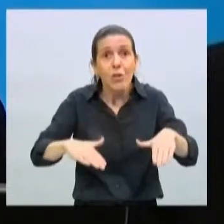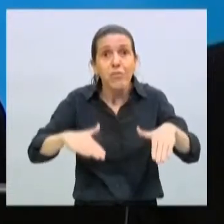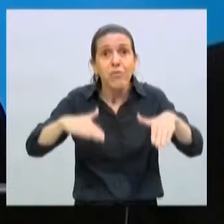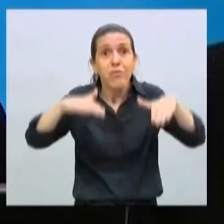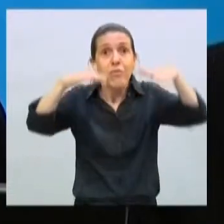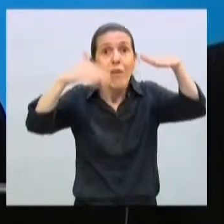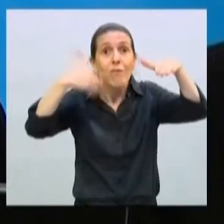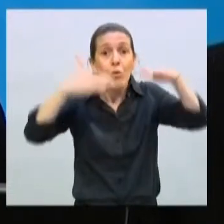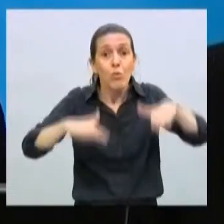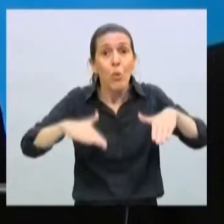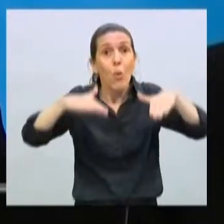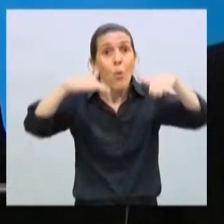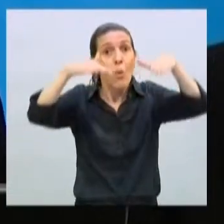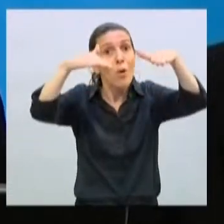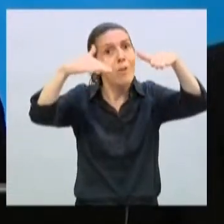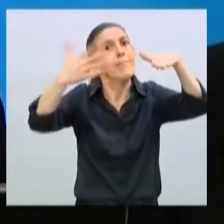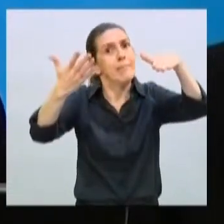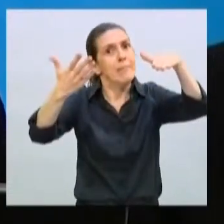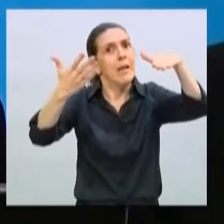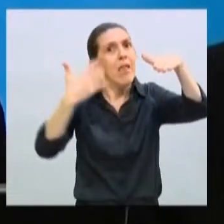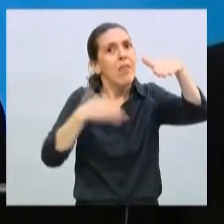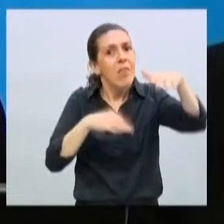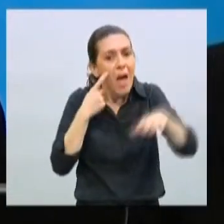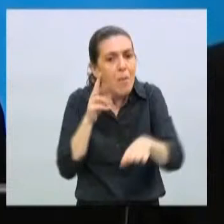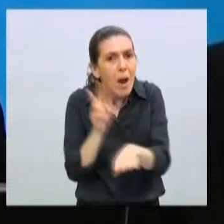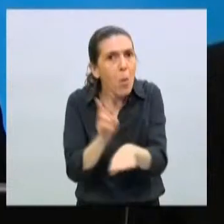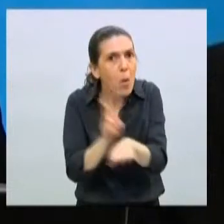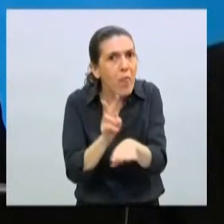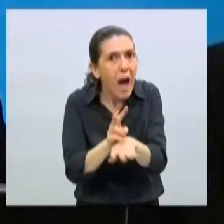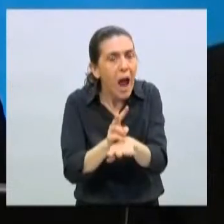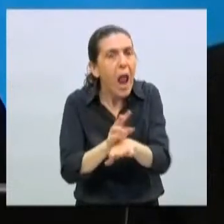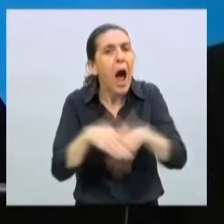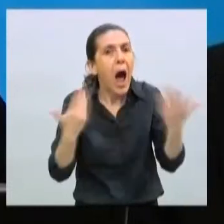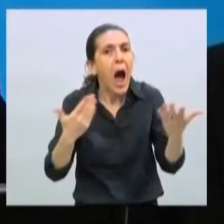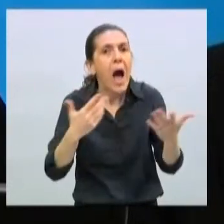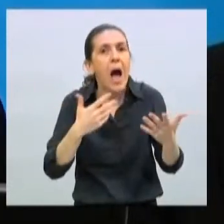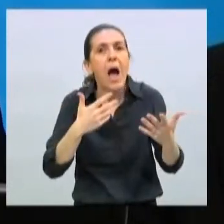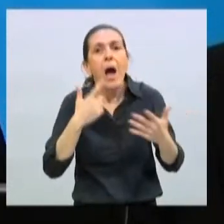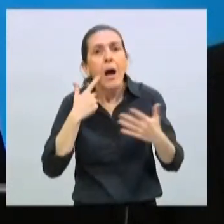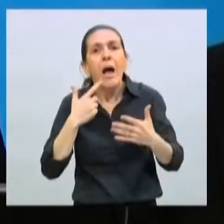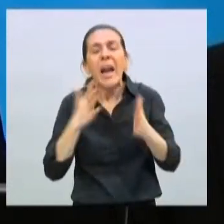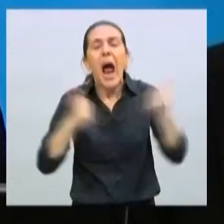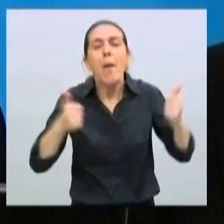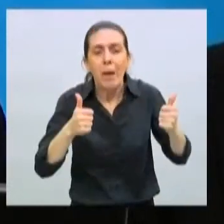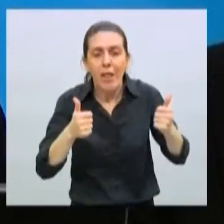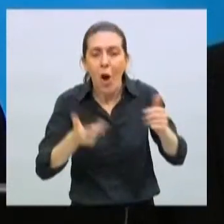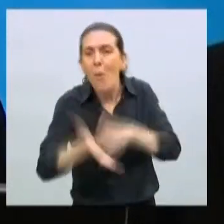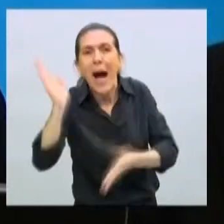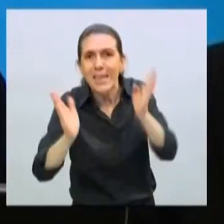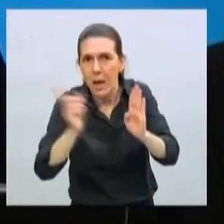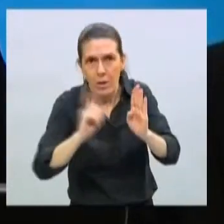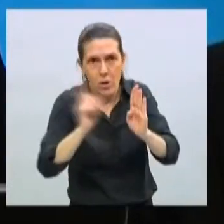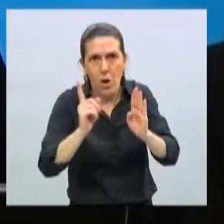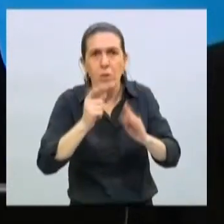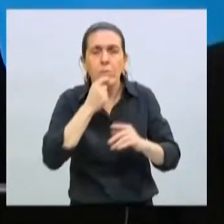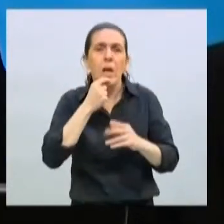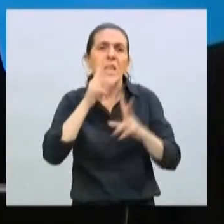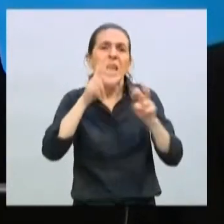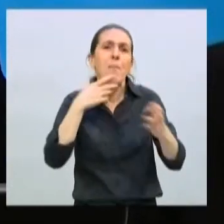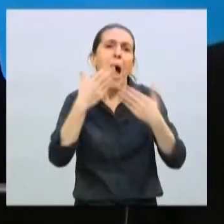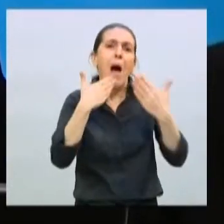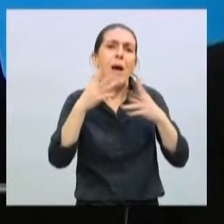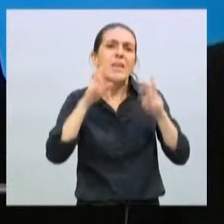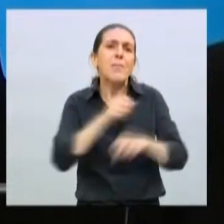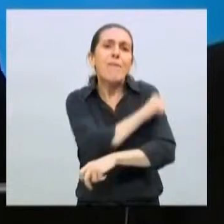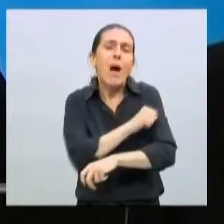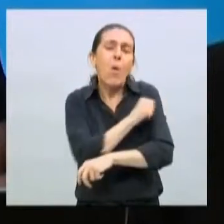Tenemos que cuidarlos mucho. Tampoco vamos a precipitarnos. Yo creo que Nico, cuando habla de la vacuna, claro, ese sería el escenario